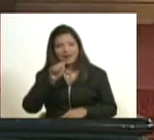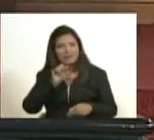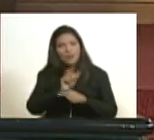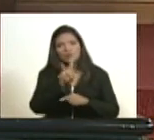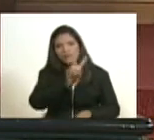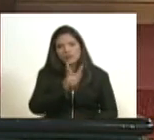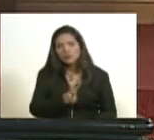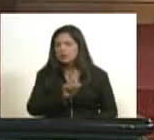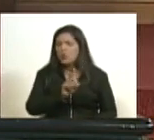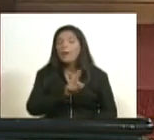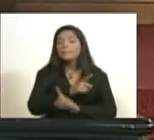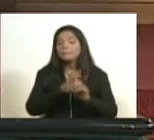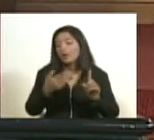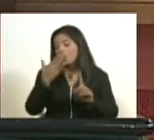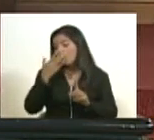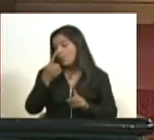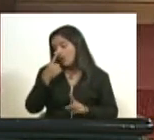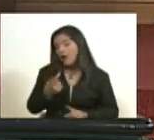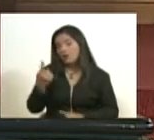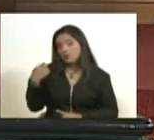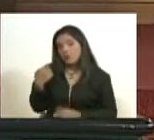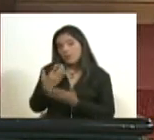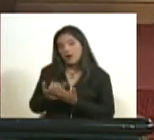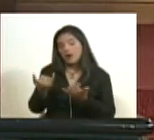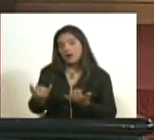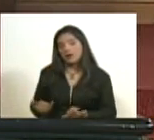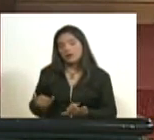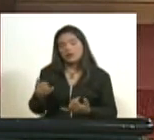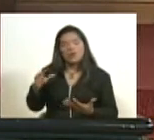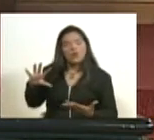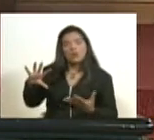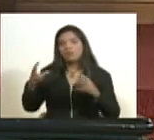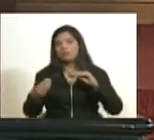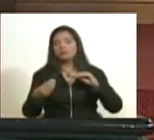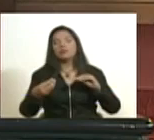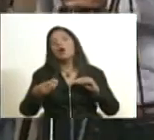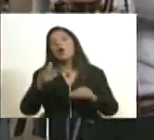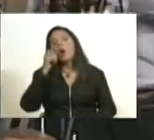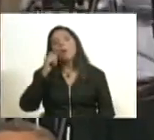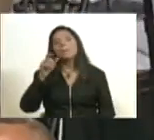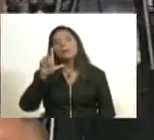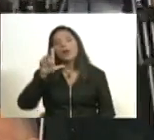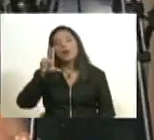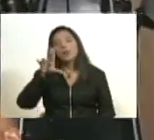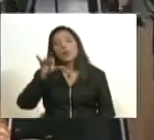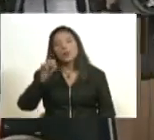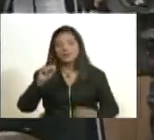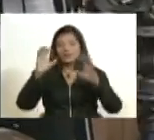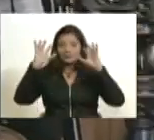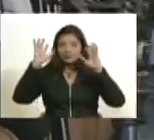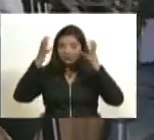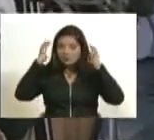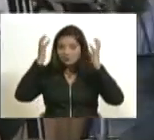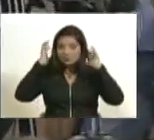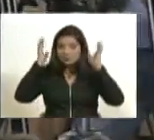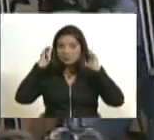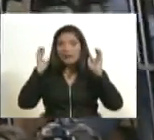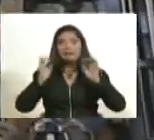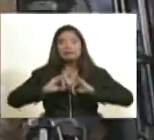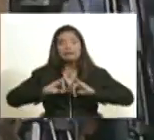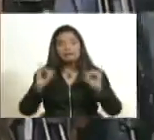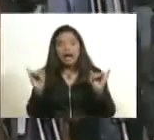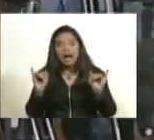Pero desde hace un año, con la voltereta del traidor de Luis Almagro, ya